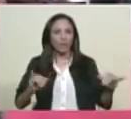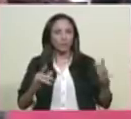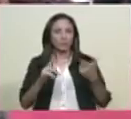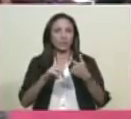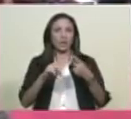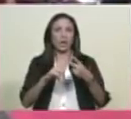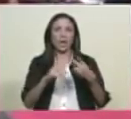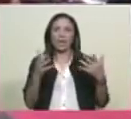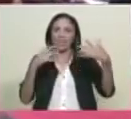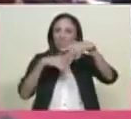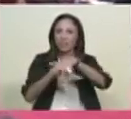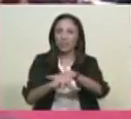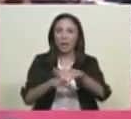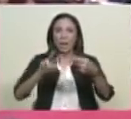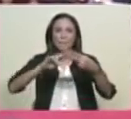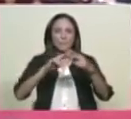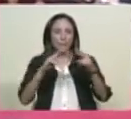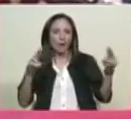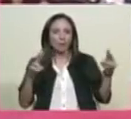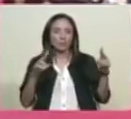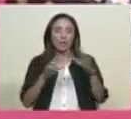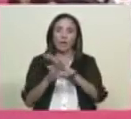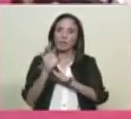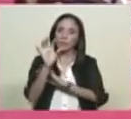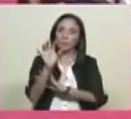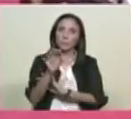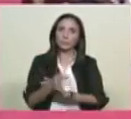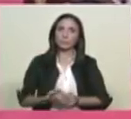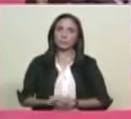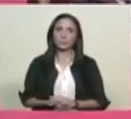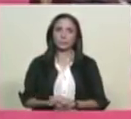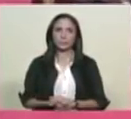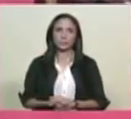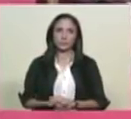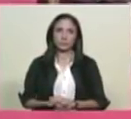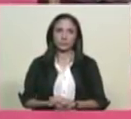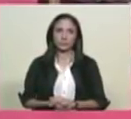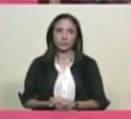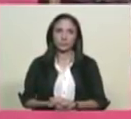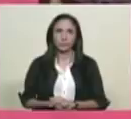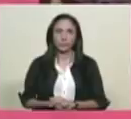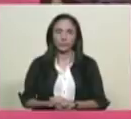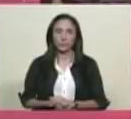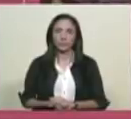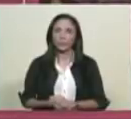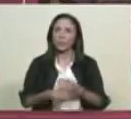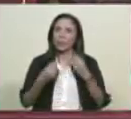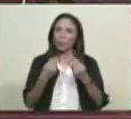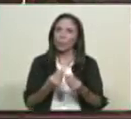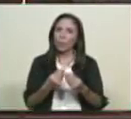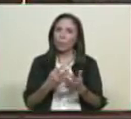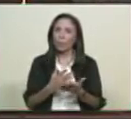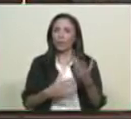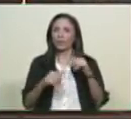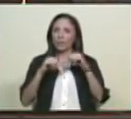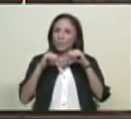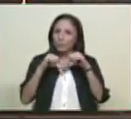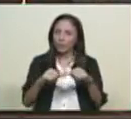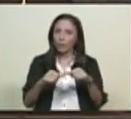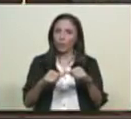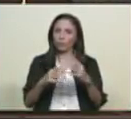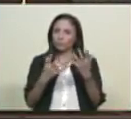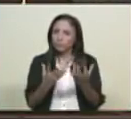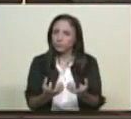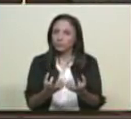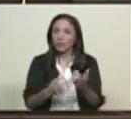la integridad y a la paz de nuestra patria, para consolidar, como debemos